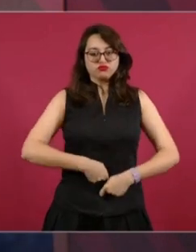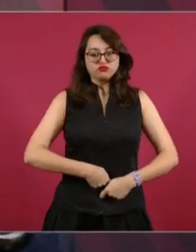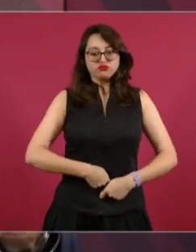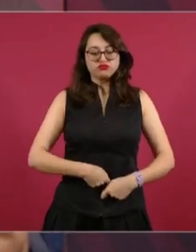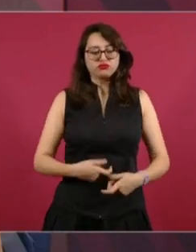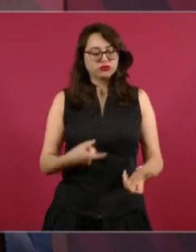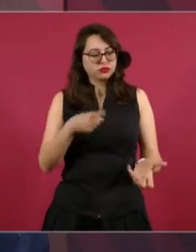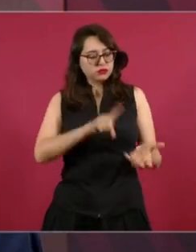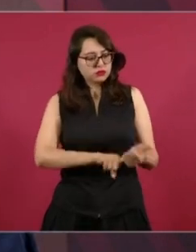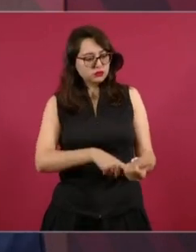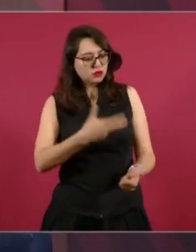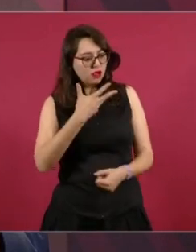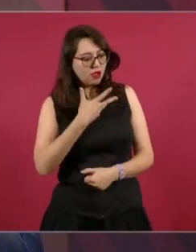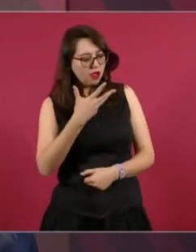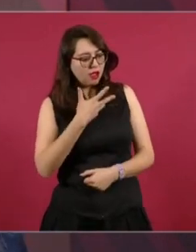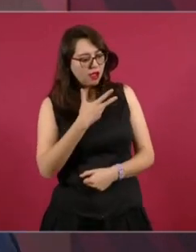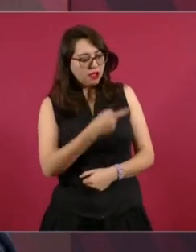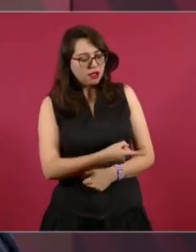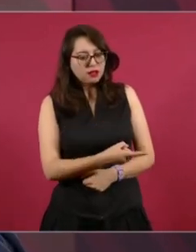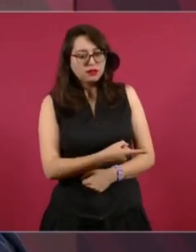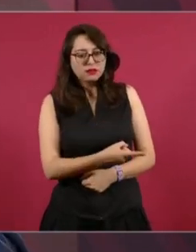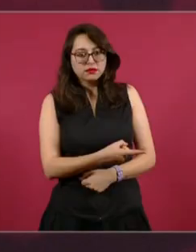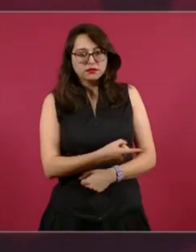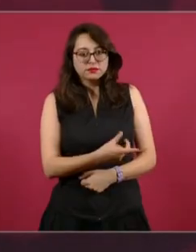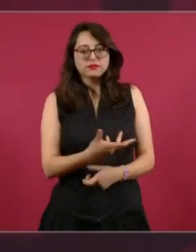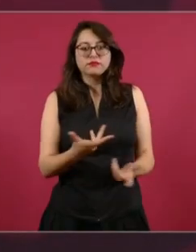de protección,